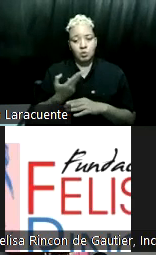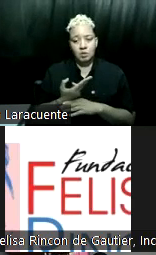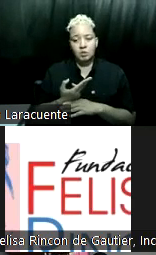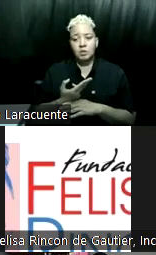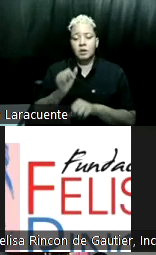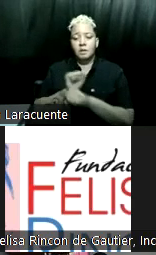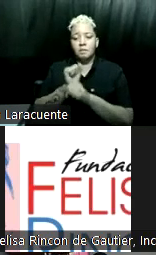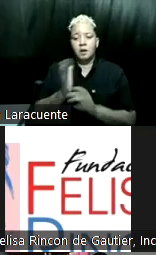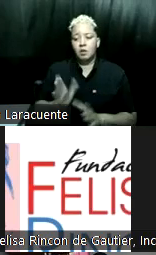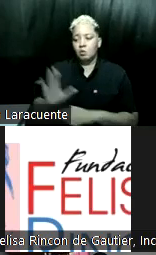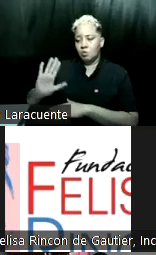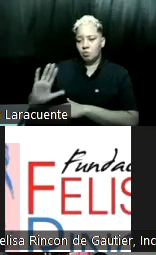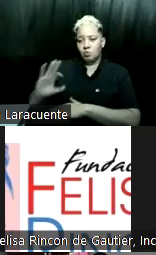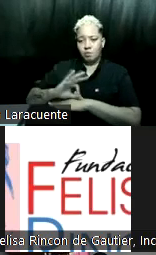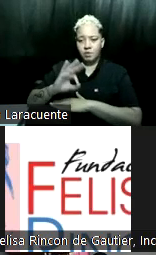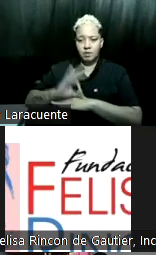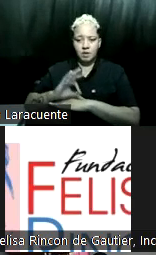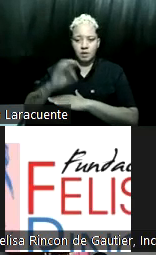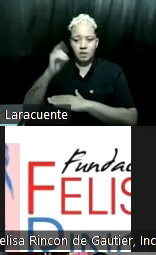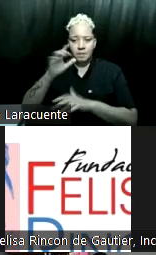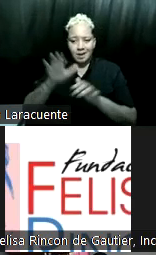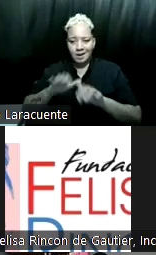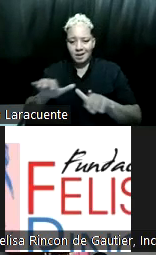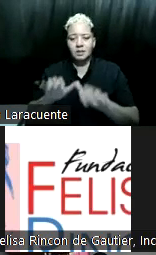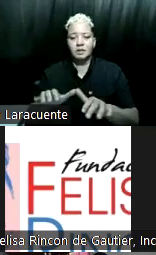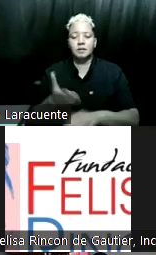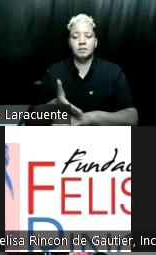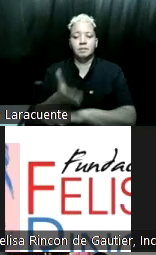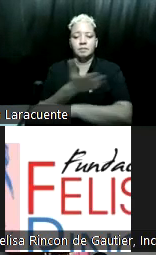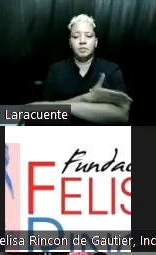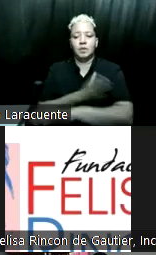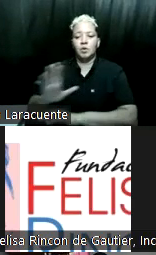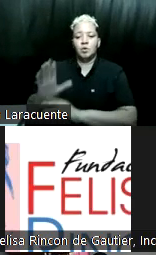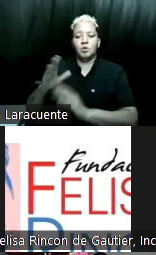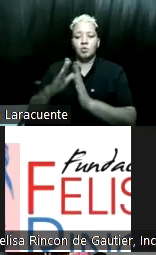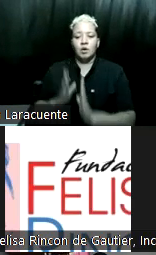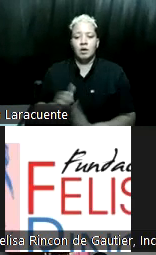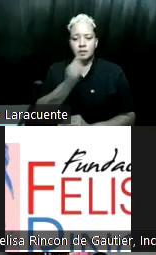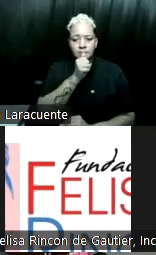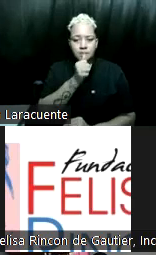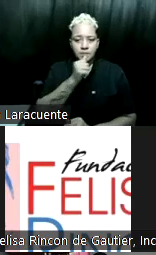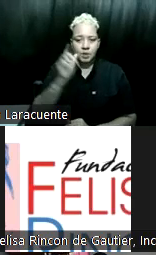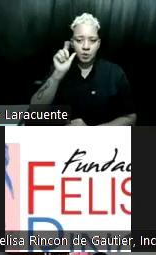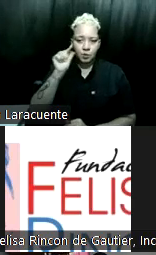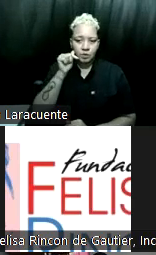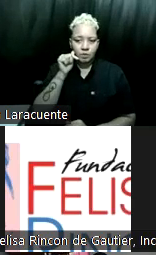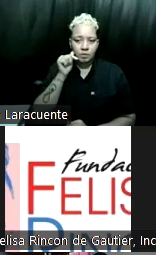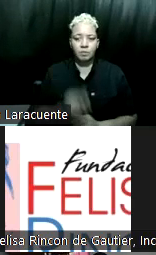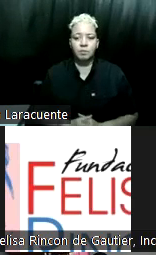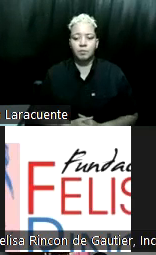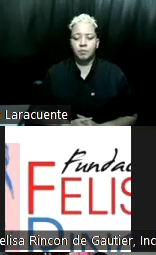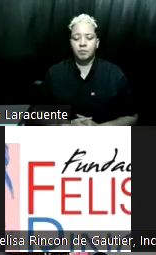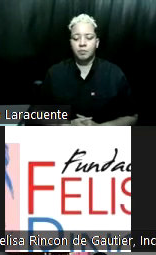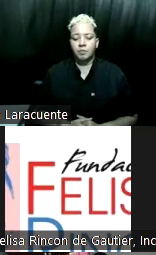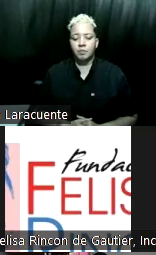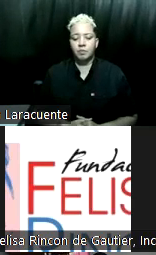empleados de su oficina para la realización de mejoras en su residencia privada en Guaynabo. Otros